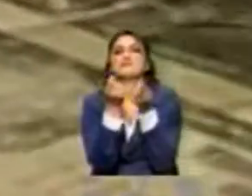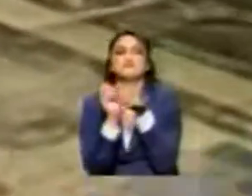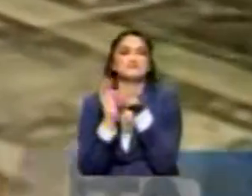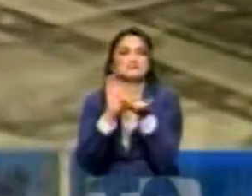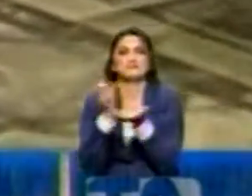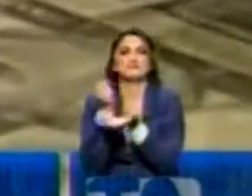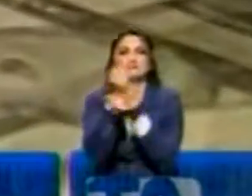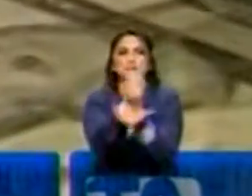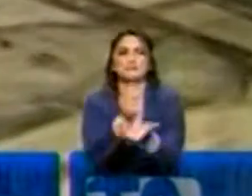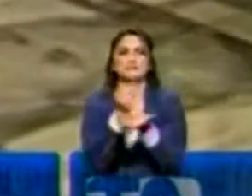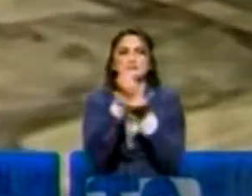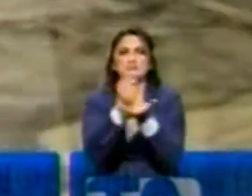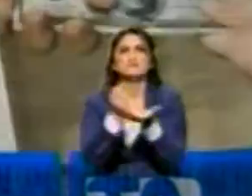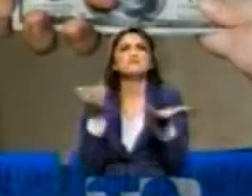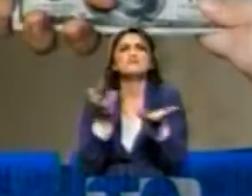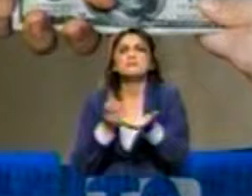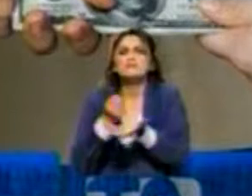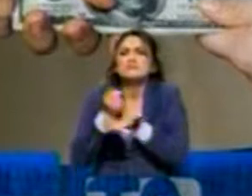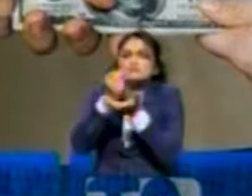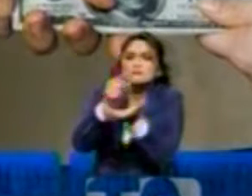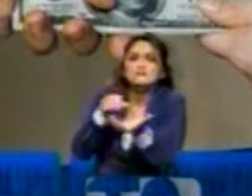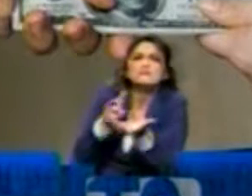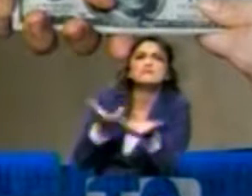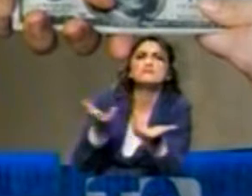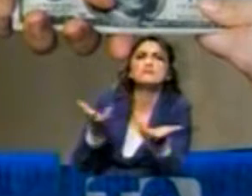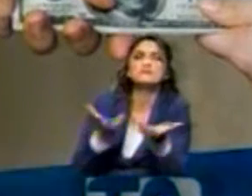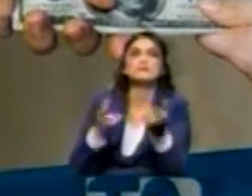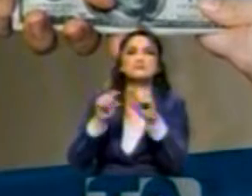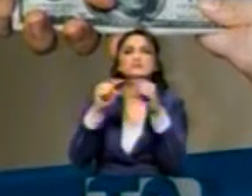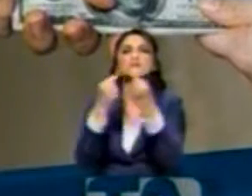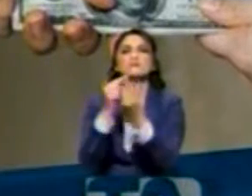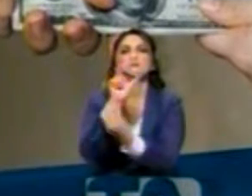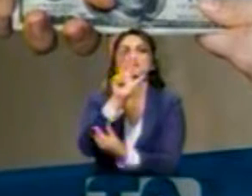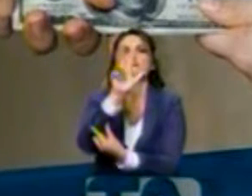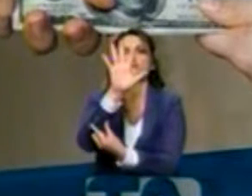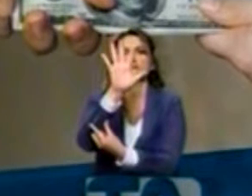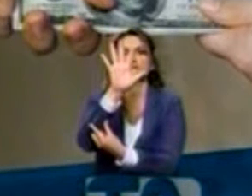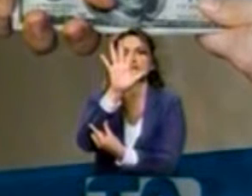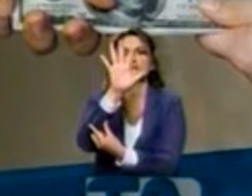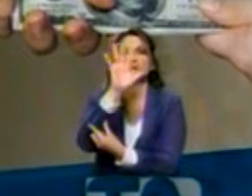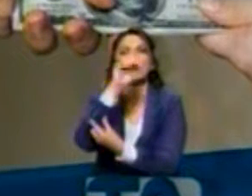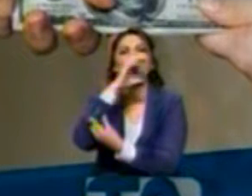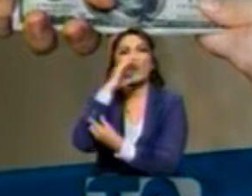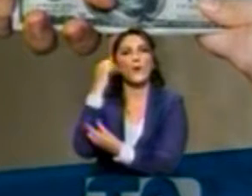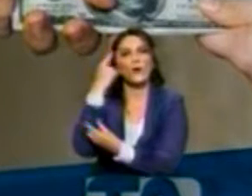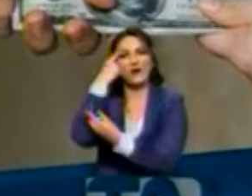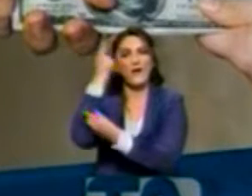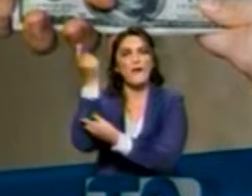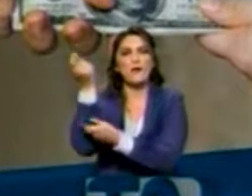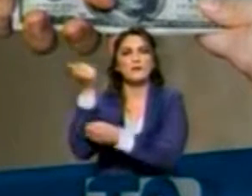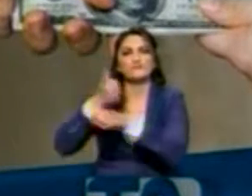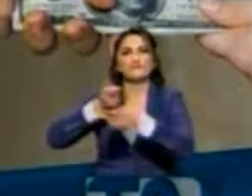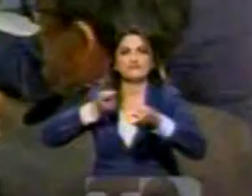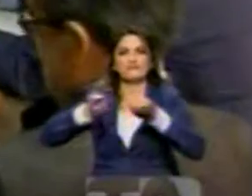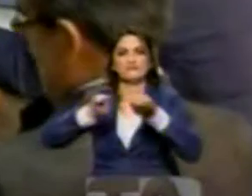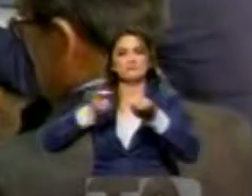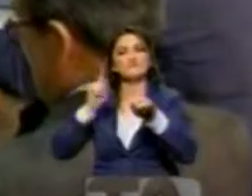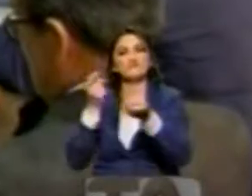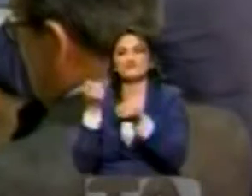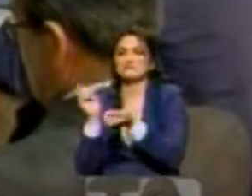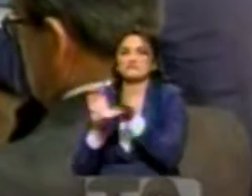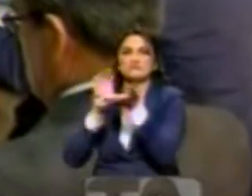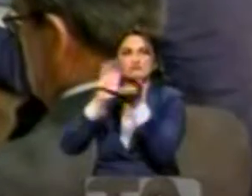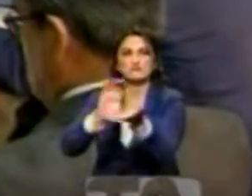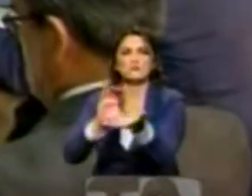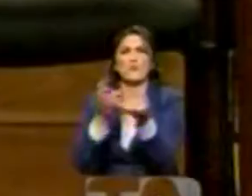aportes a la lista 35, Odebrecht habría entregado un monto cercano a los 2.5 millones de dólares. Quien también deberá entregar